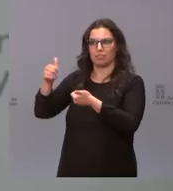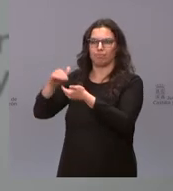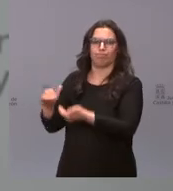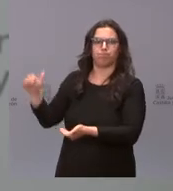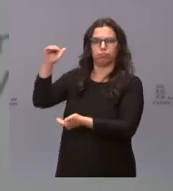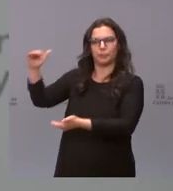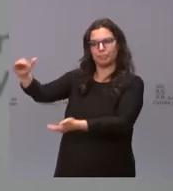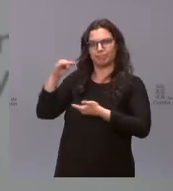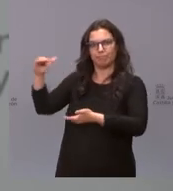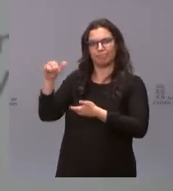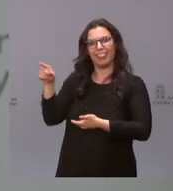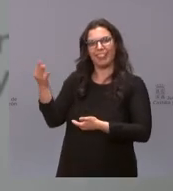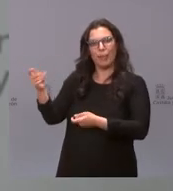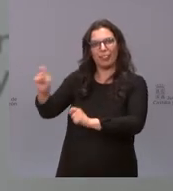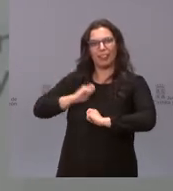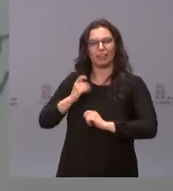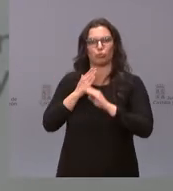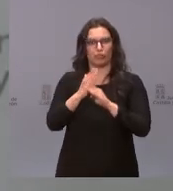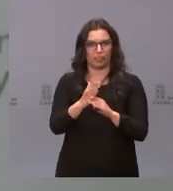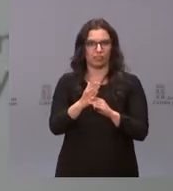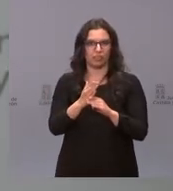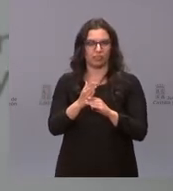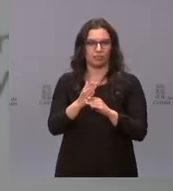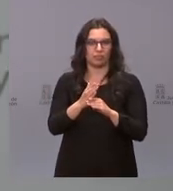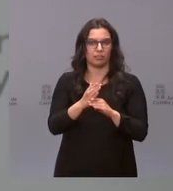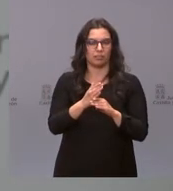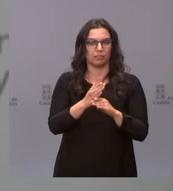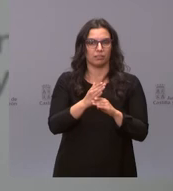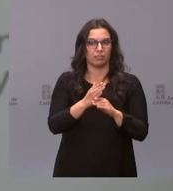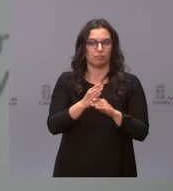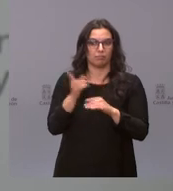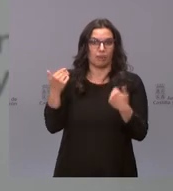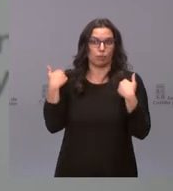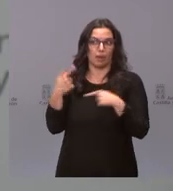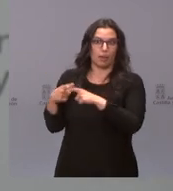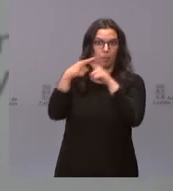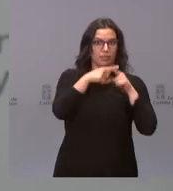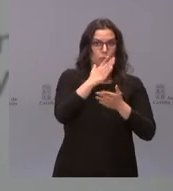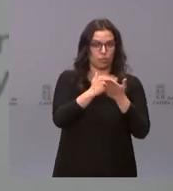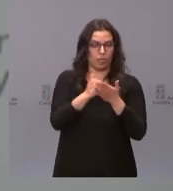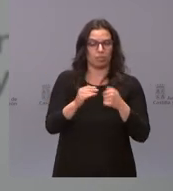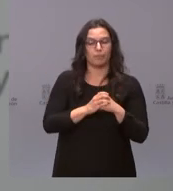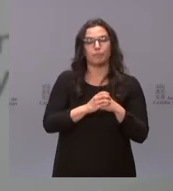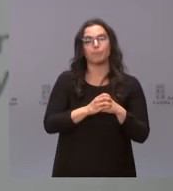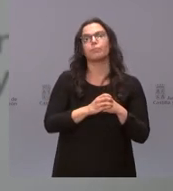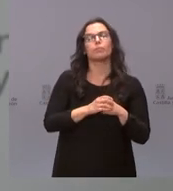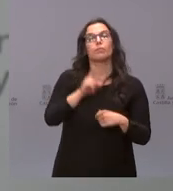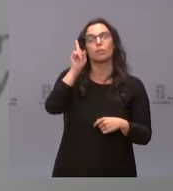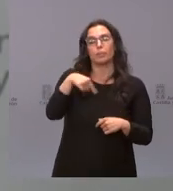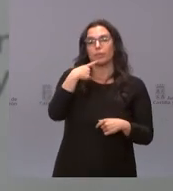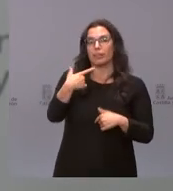suministrar vacunas suficientes a las comunidades autónomas en segundo lugar agradecer